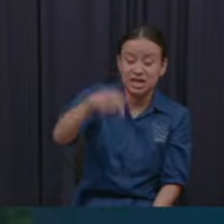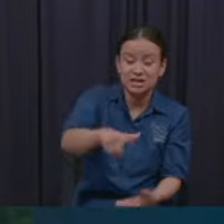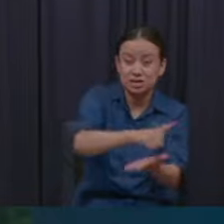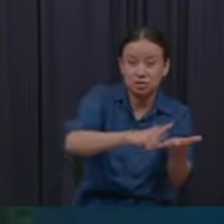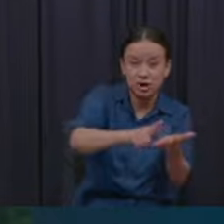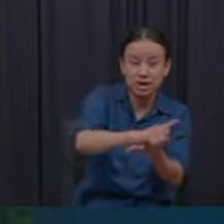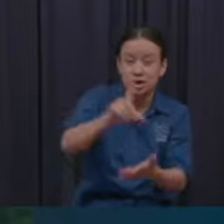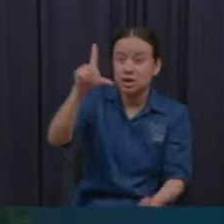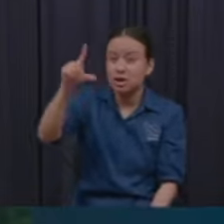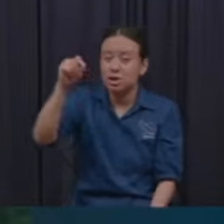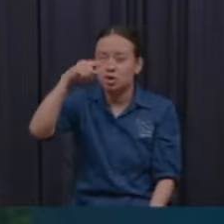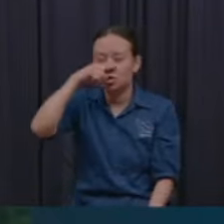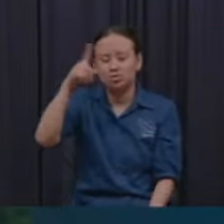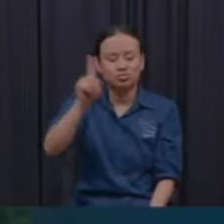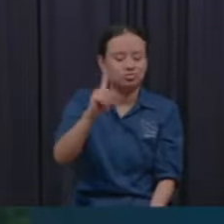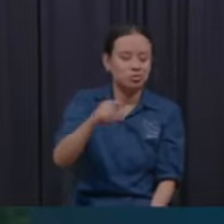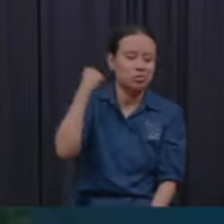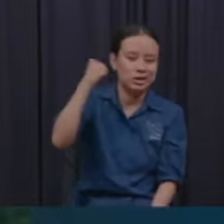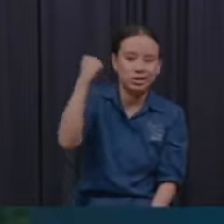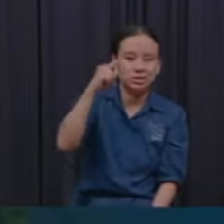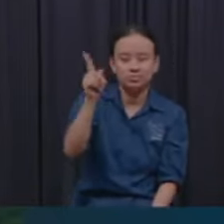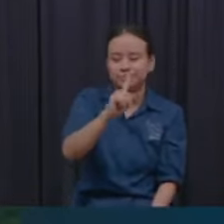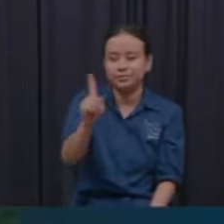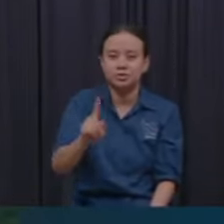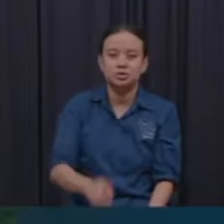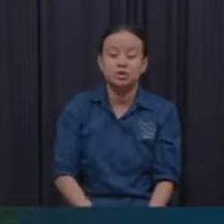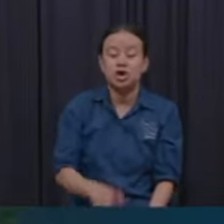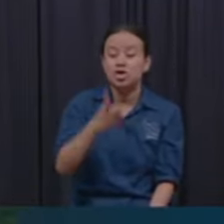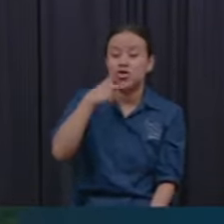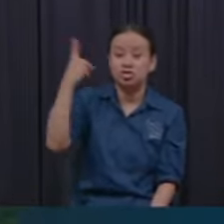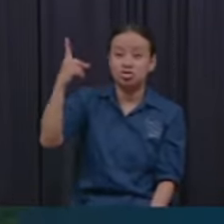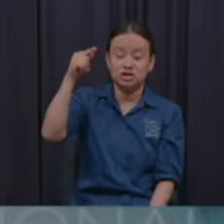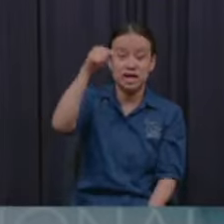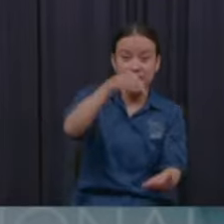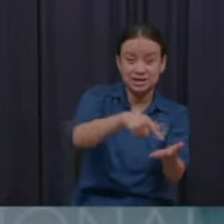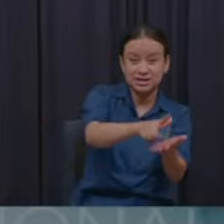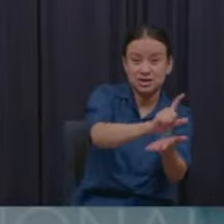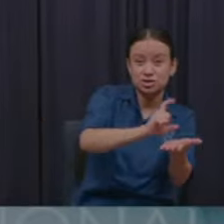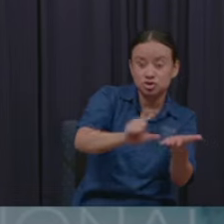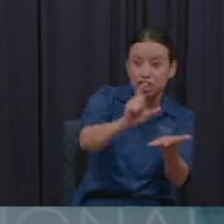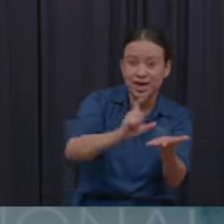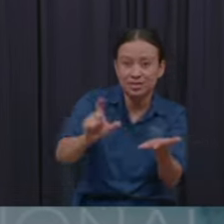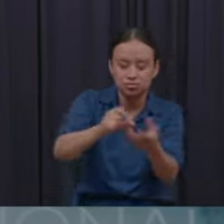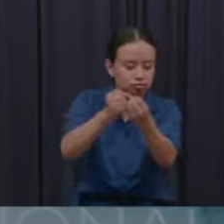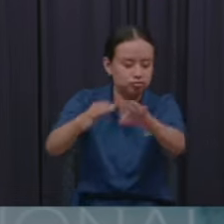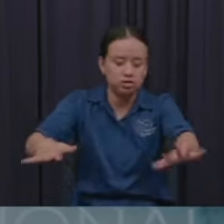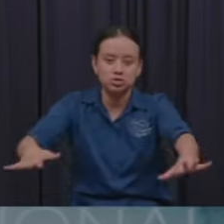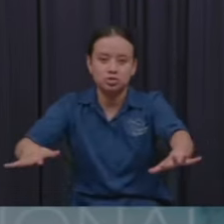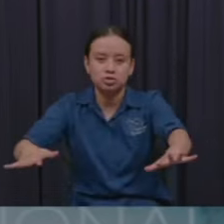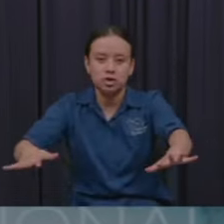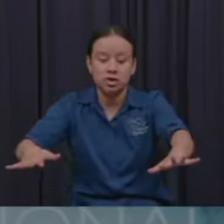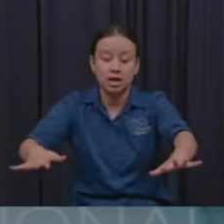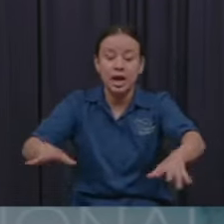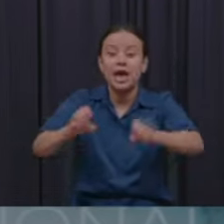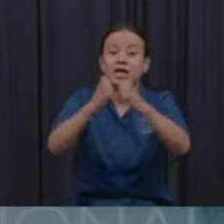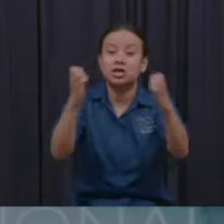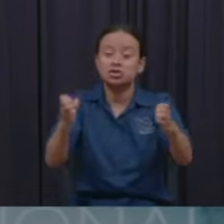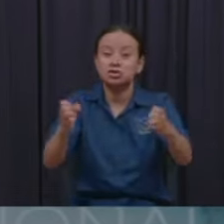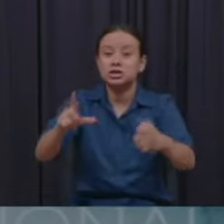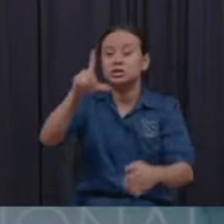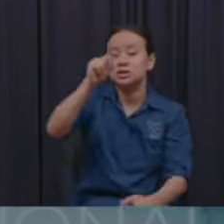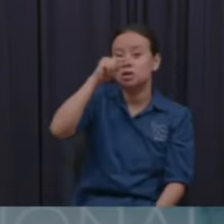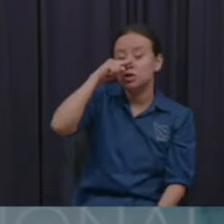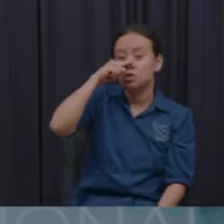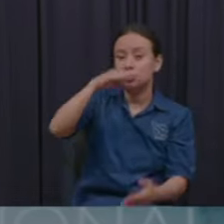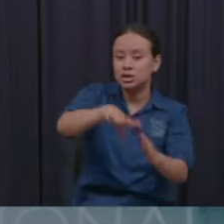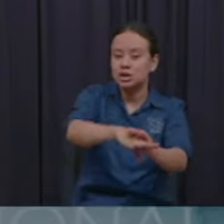pues ya venía el juicio de Dios para ese lugar. Y Dios lo quiso sacar. Pero cuando Dios lo saca, yo veo cuál fue